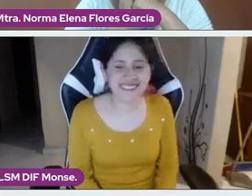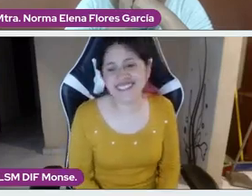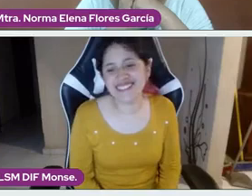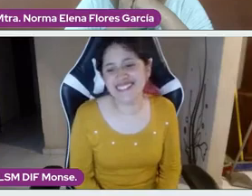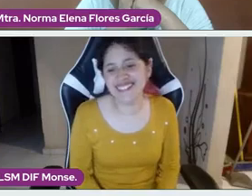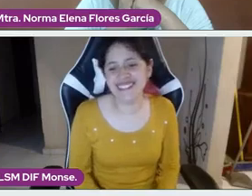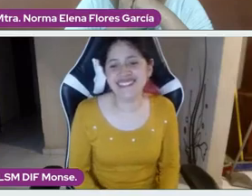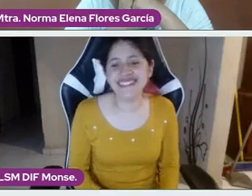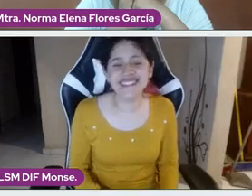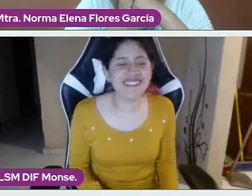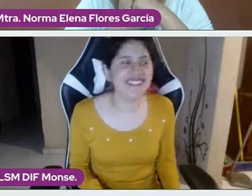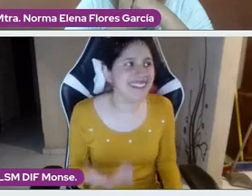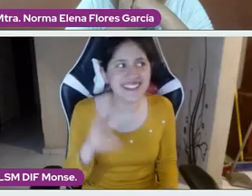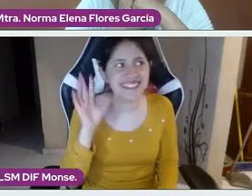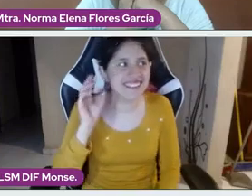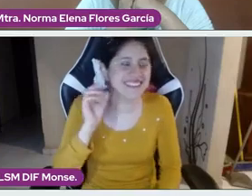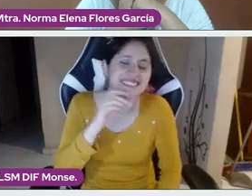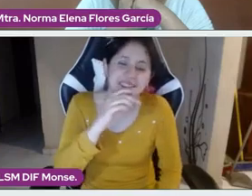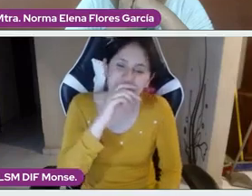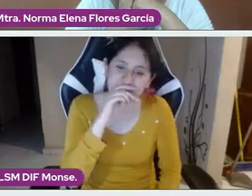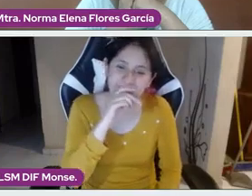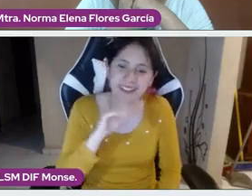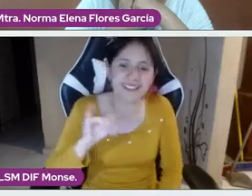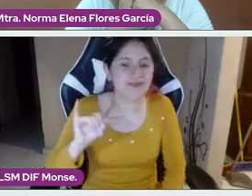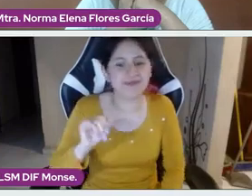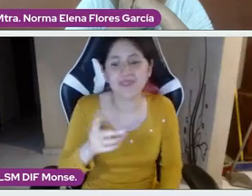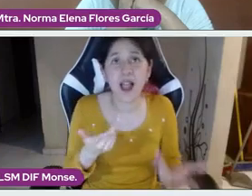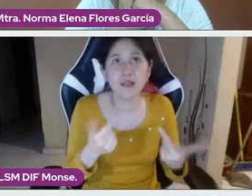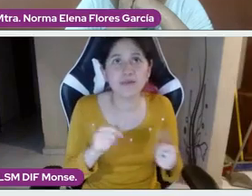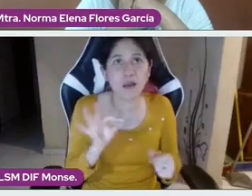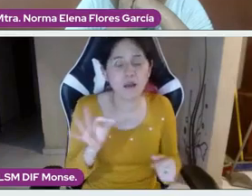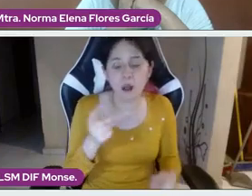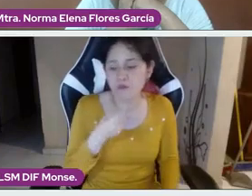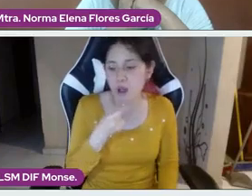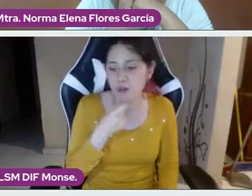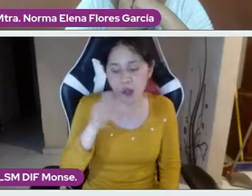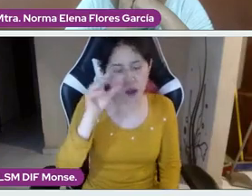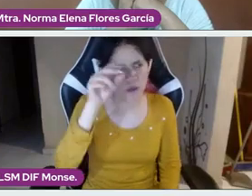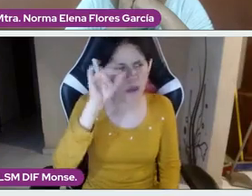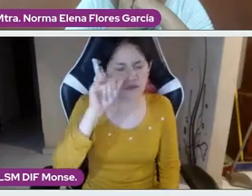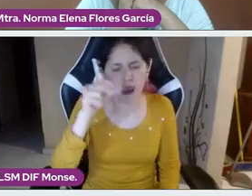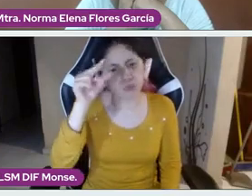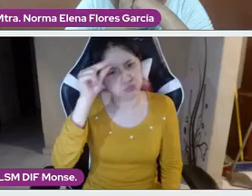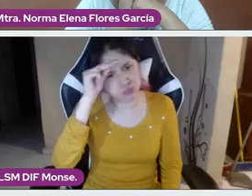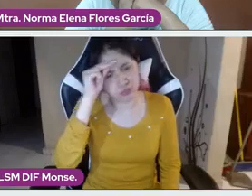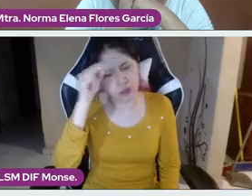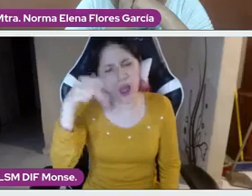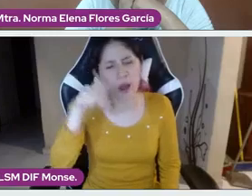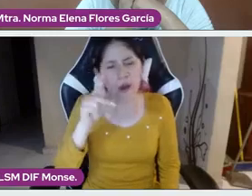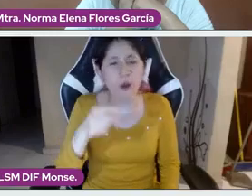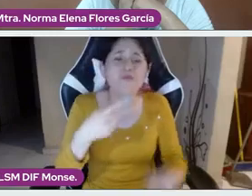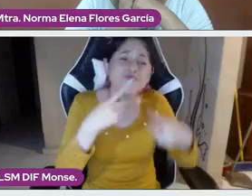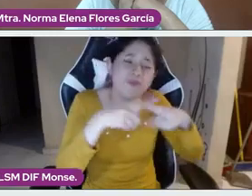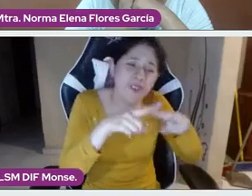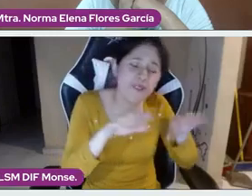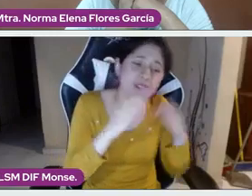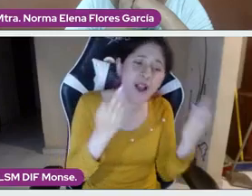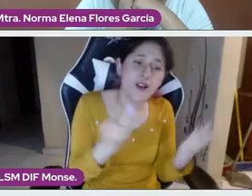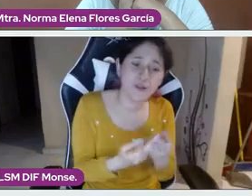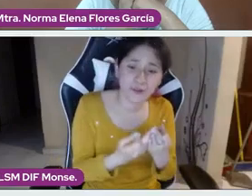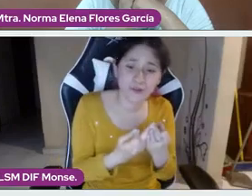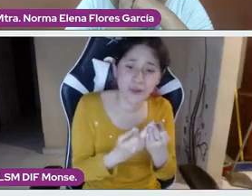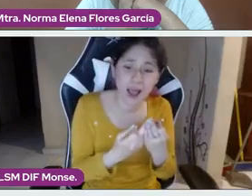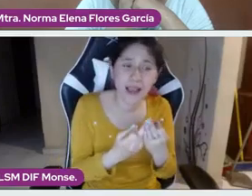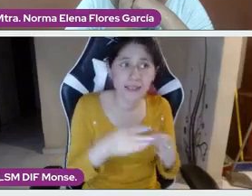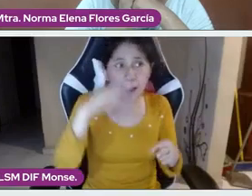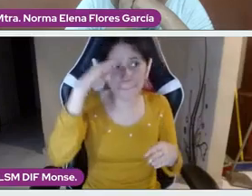habilidades. Entonces, no es que sean más inteligentes o menos inteligentes, sino que se van desarrollando habilidades diferentes pues, para